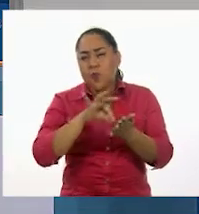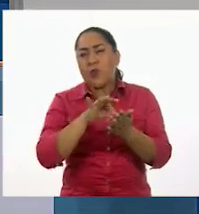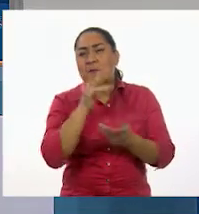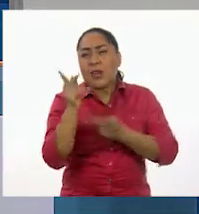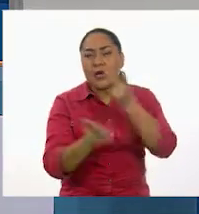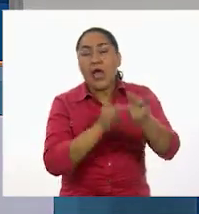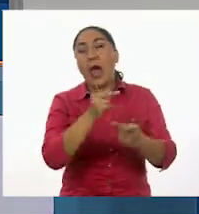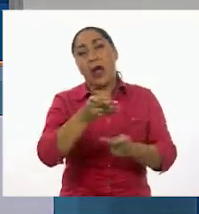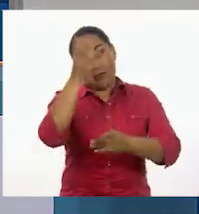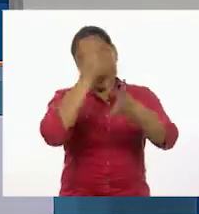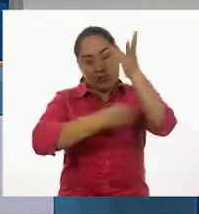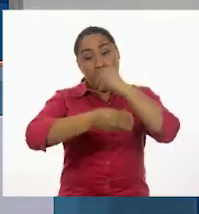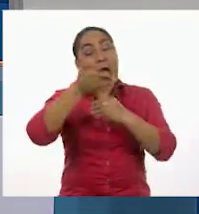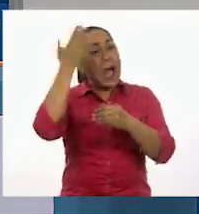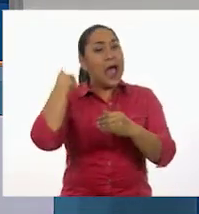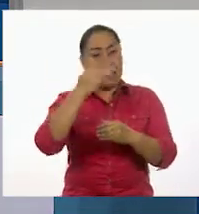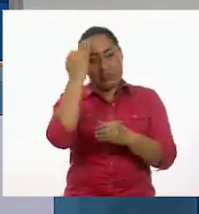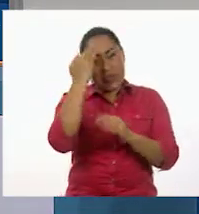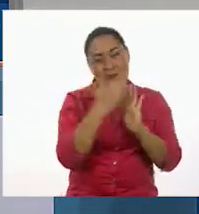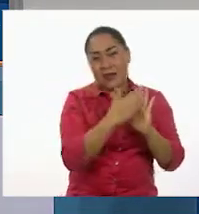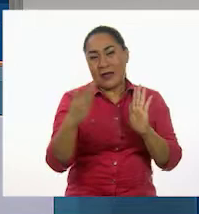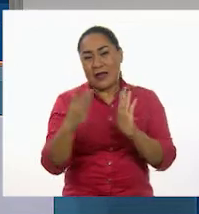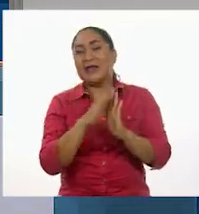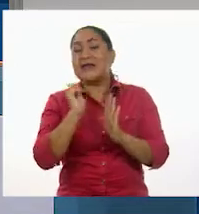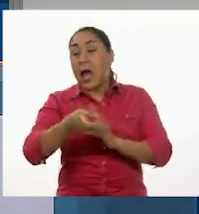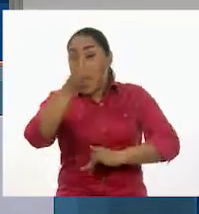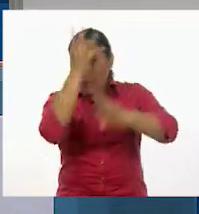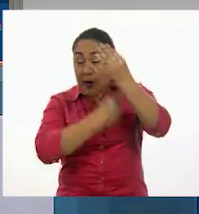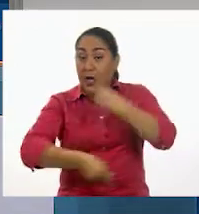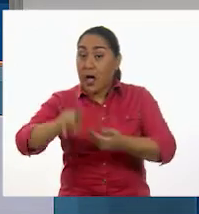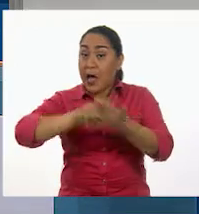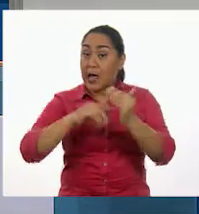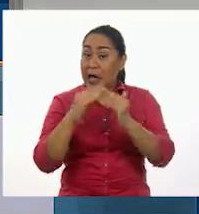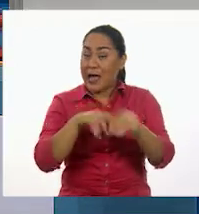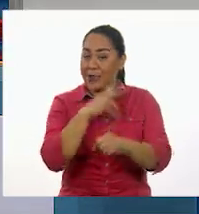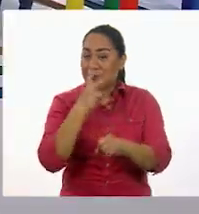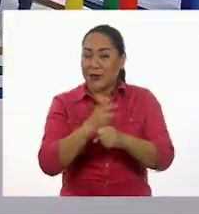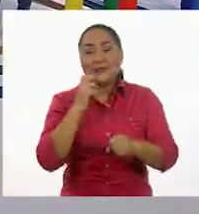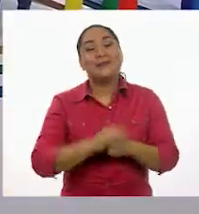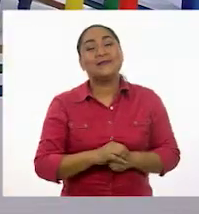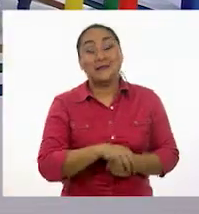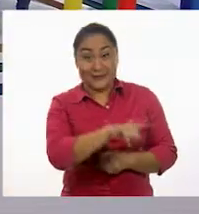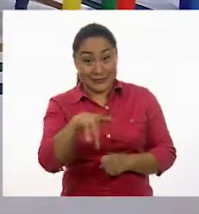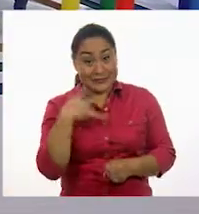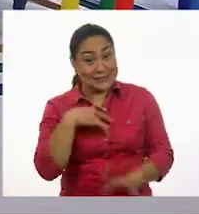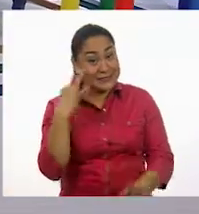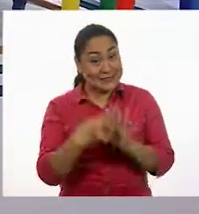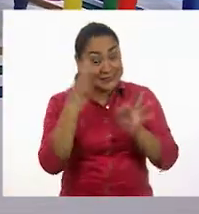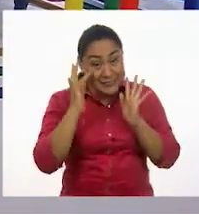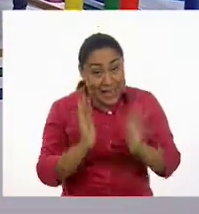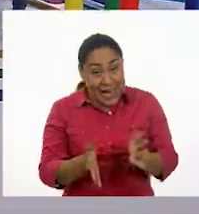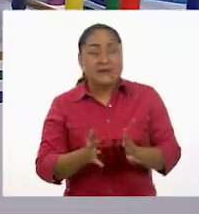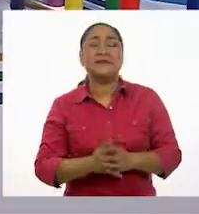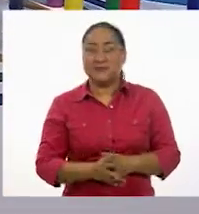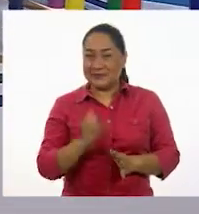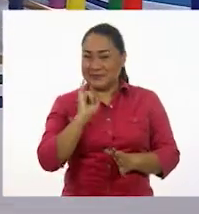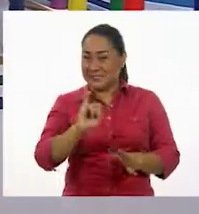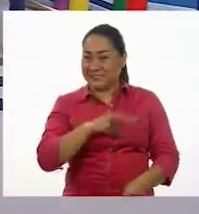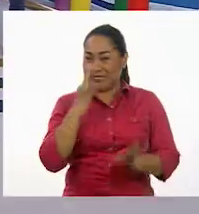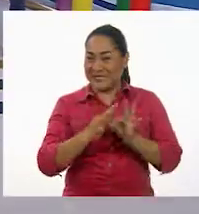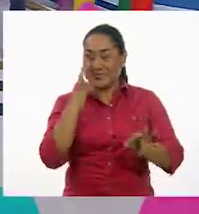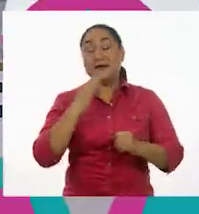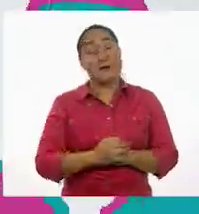aprendizajes adquiridos en la etapa anterior de Aprende en Casa 2. ¿Están listas y listos? ¡Listo! ¡Listísimos!